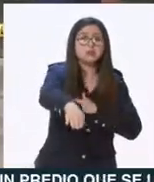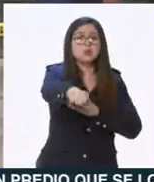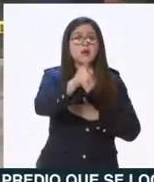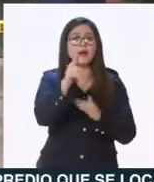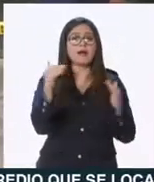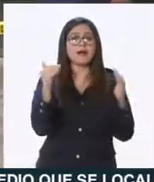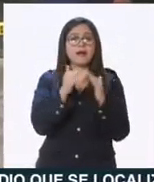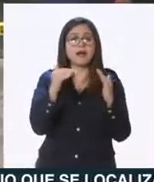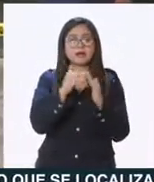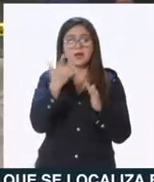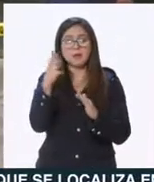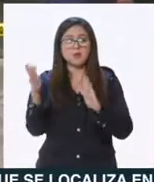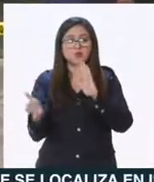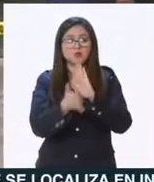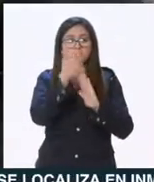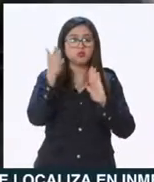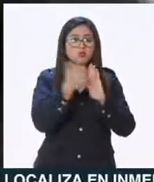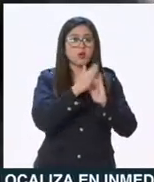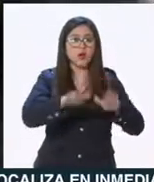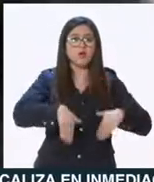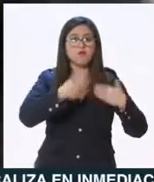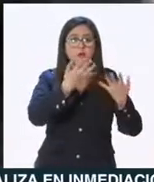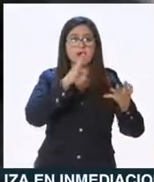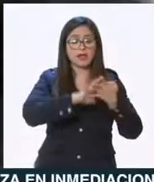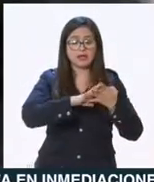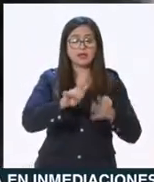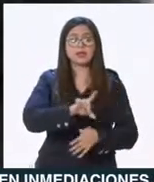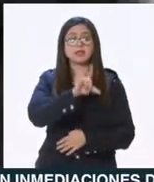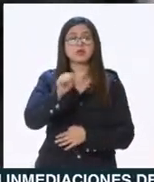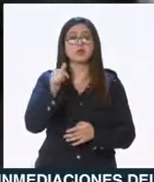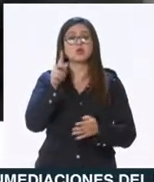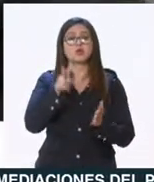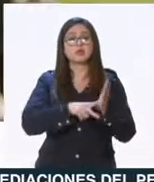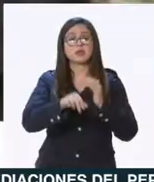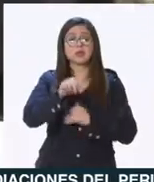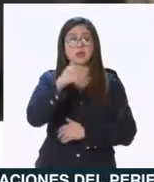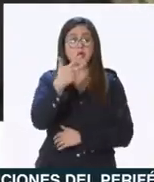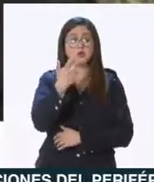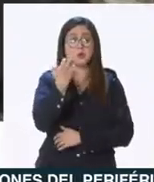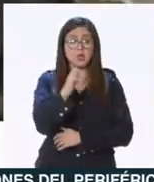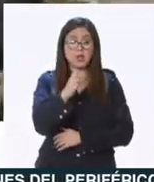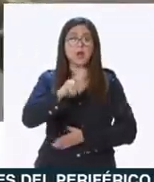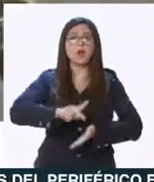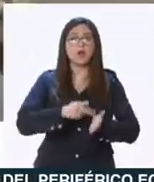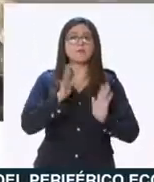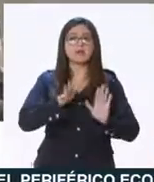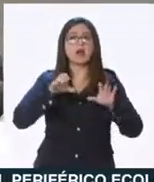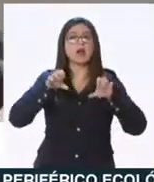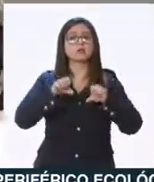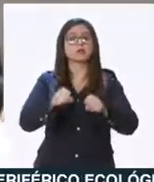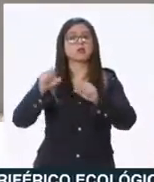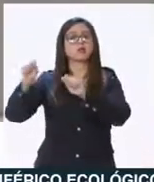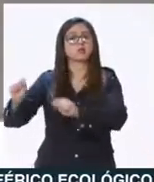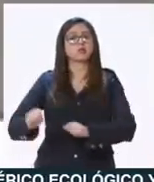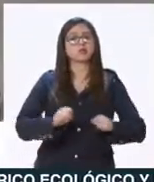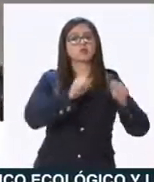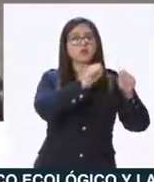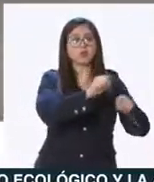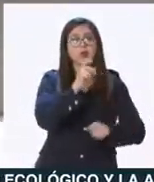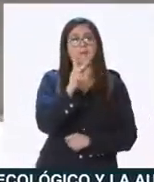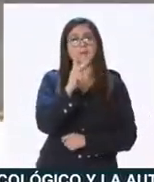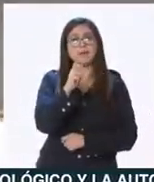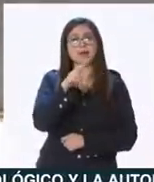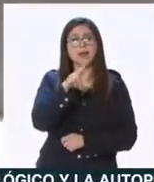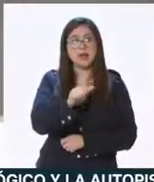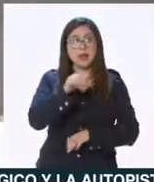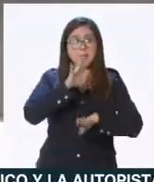a medio construir en las afueras de la cárcel. En 2016, el 8 de enero, se anunció su recaptura y fue trasladado de nuevo al penal de